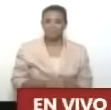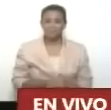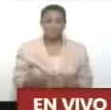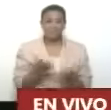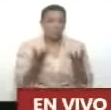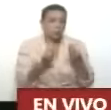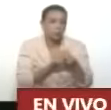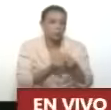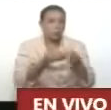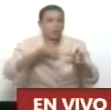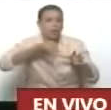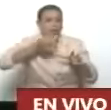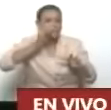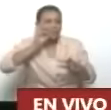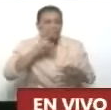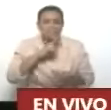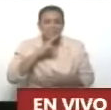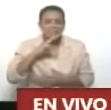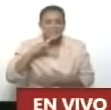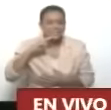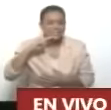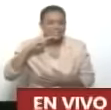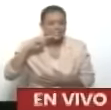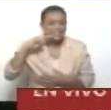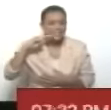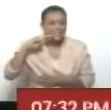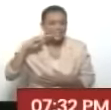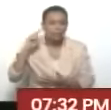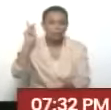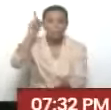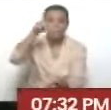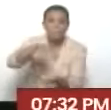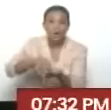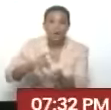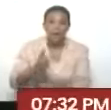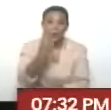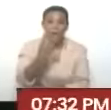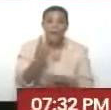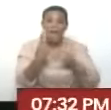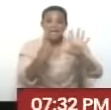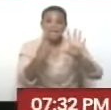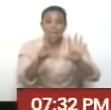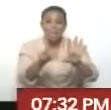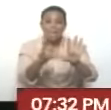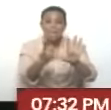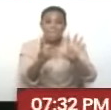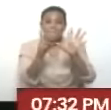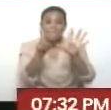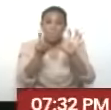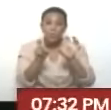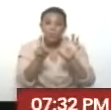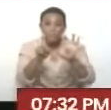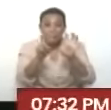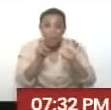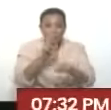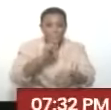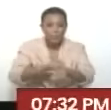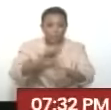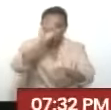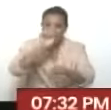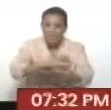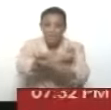el cafecito y llegué de primero a las 6 en punto de la mañana como un clavel,